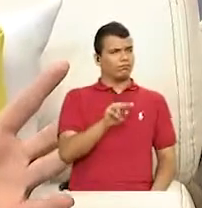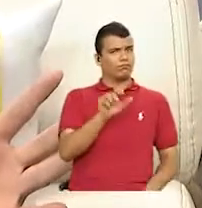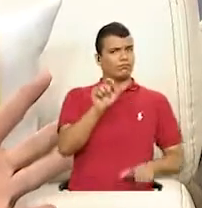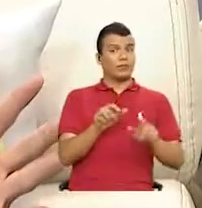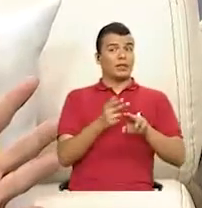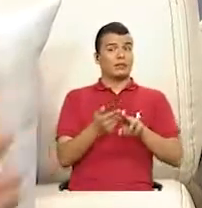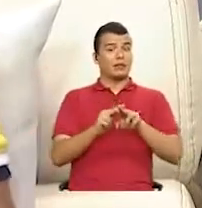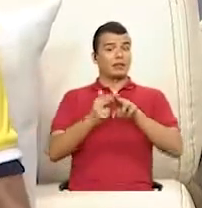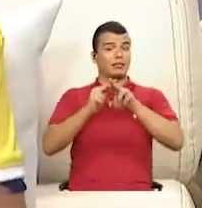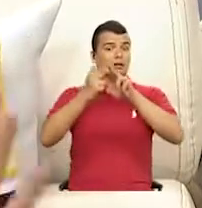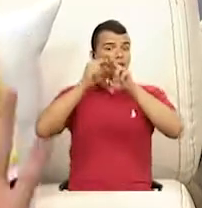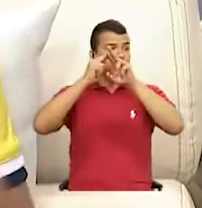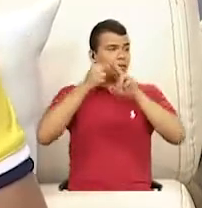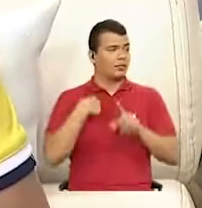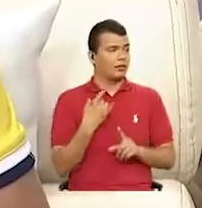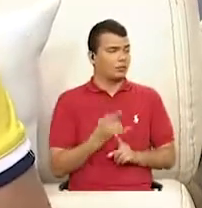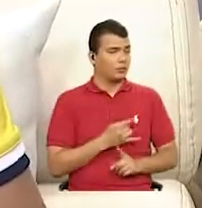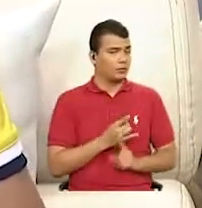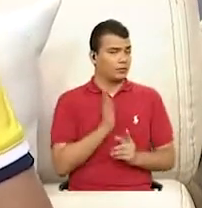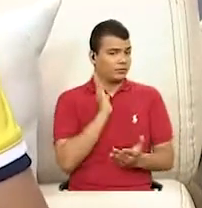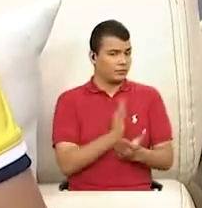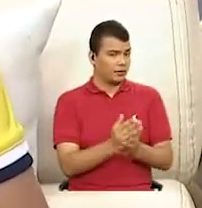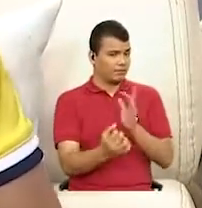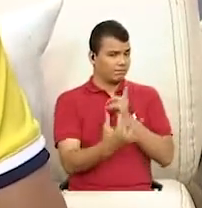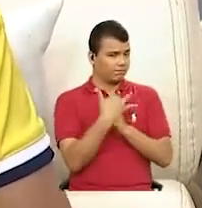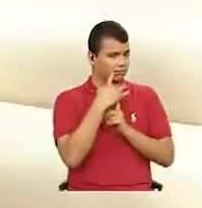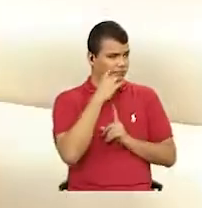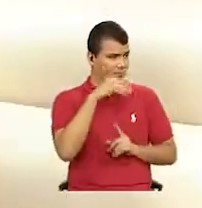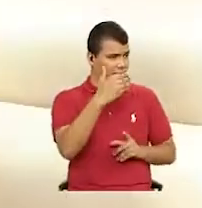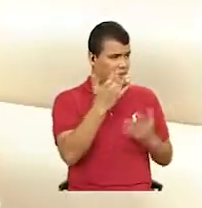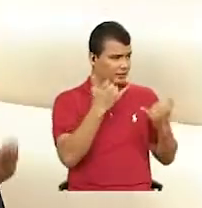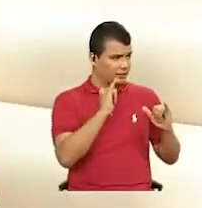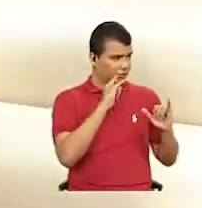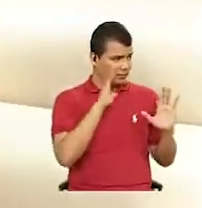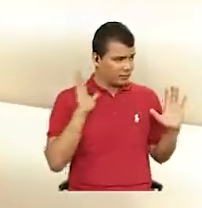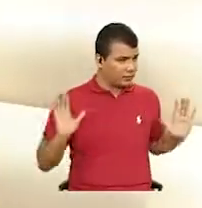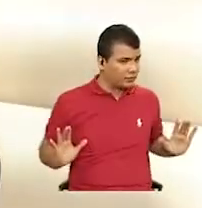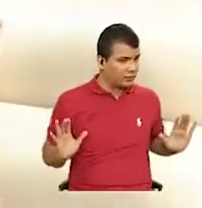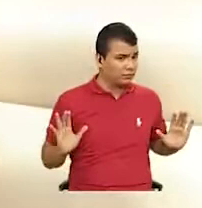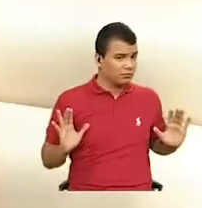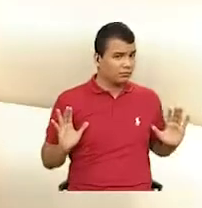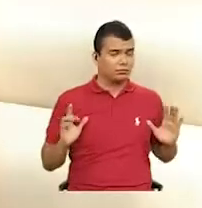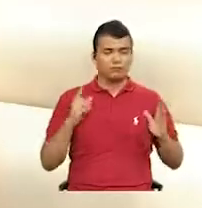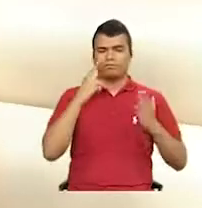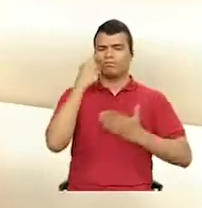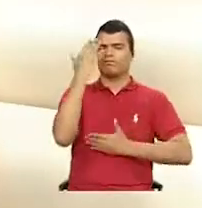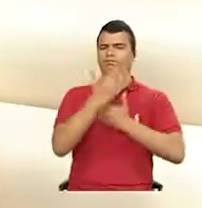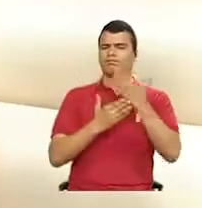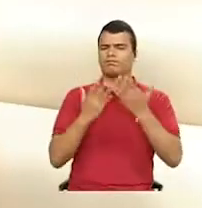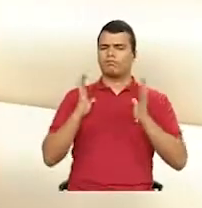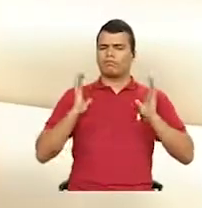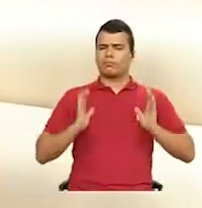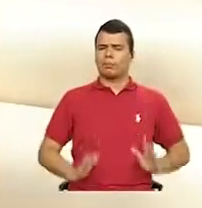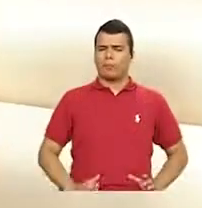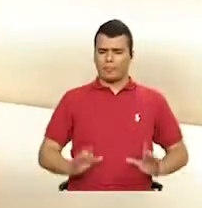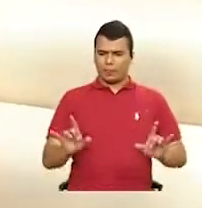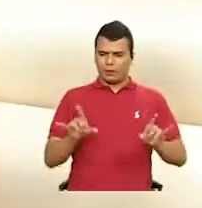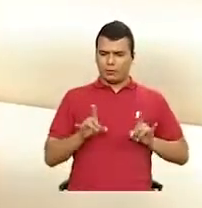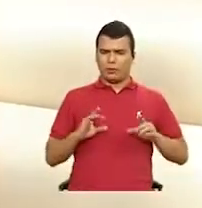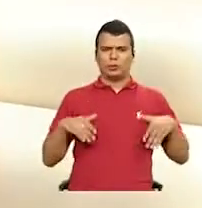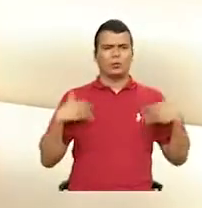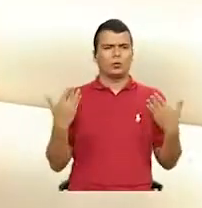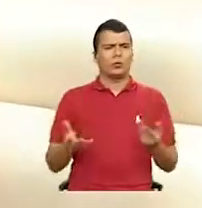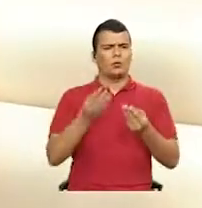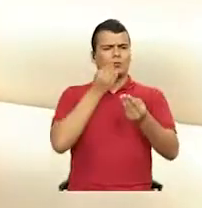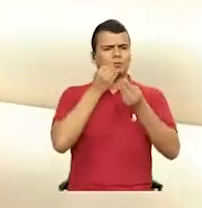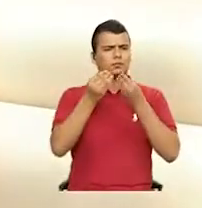exceden obviamente su consumo, ahí ya tendrán sus consecuencias. Bueno, muy bien, entonces hagamos un análisis desde la fisiología, desde el cómo funciona un